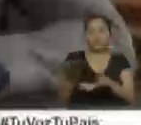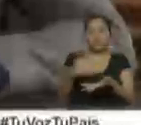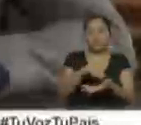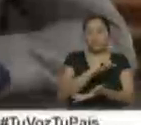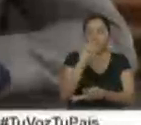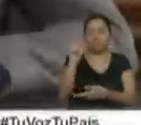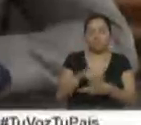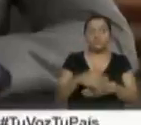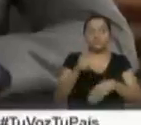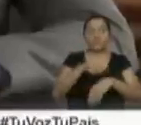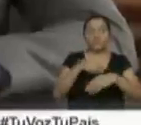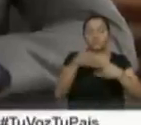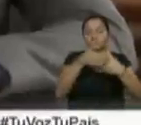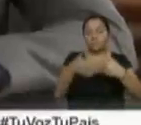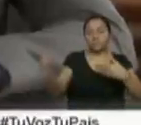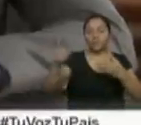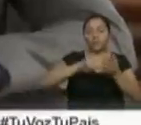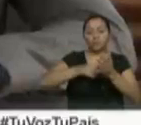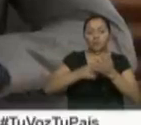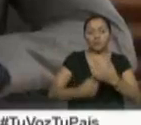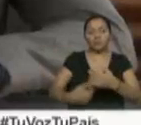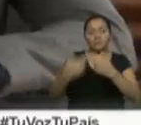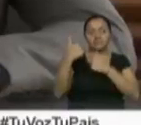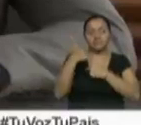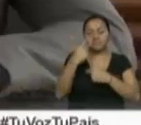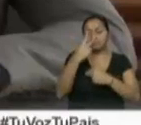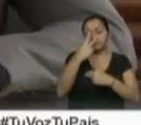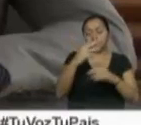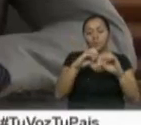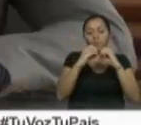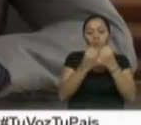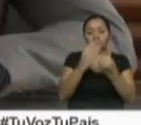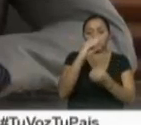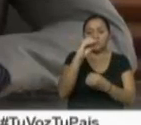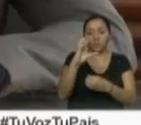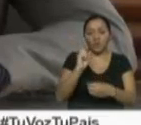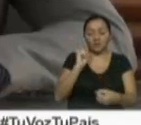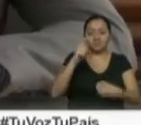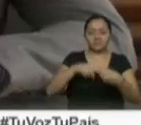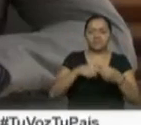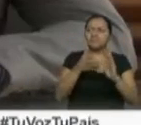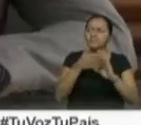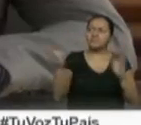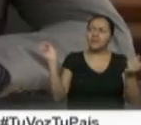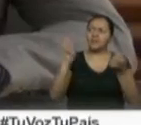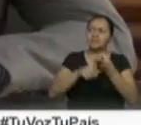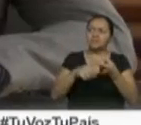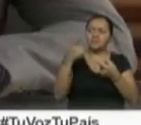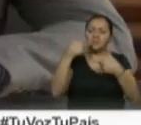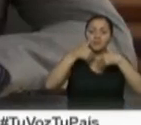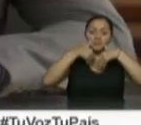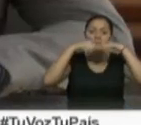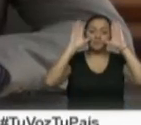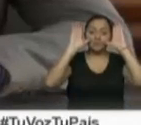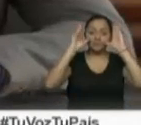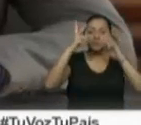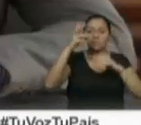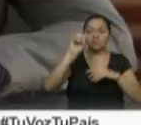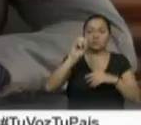Este periodo que toca a la Contraloría del Ecuador estar en la organización durará hasta diciembre del